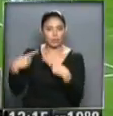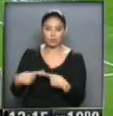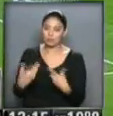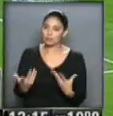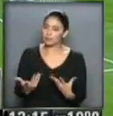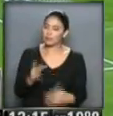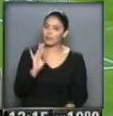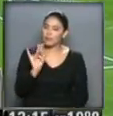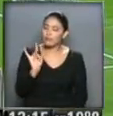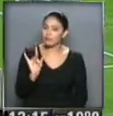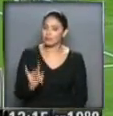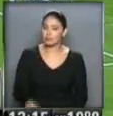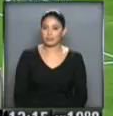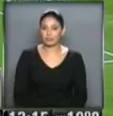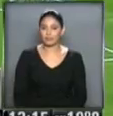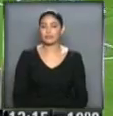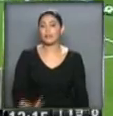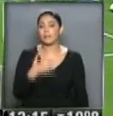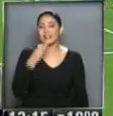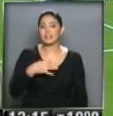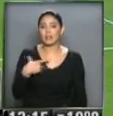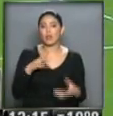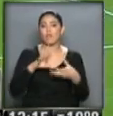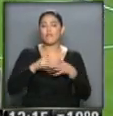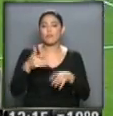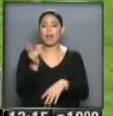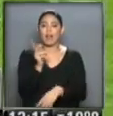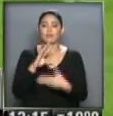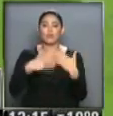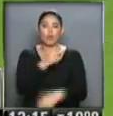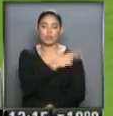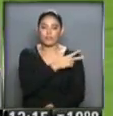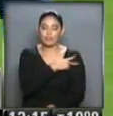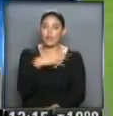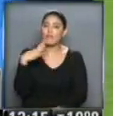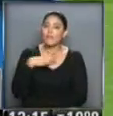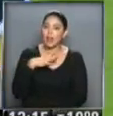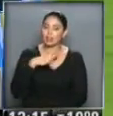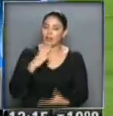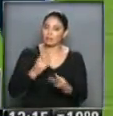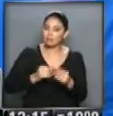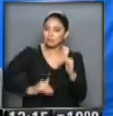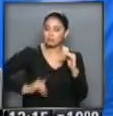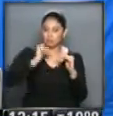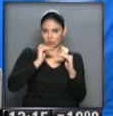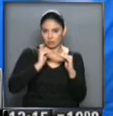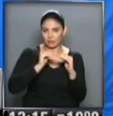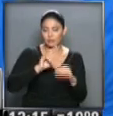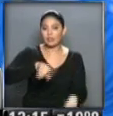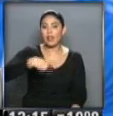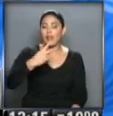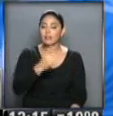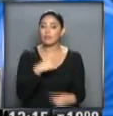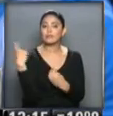estamos directamente al horno. Me parece que en defensa falta un salto de calidad importante y en la delantera